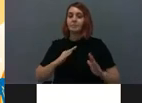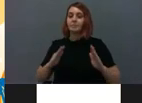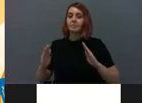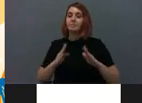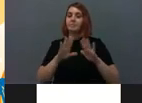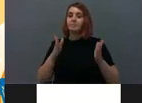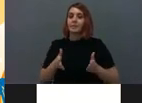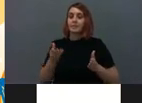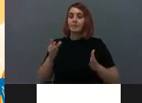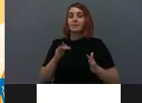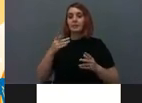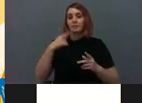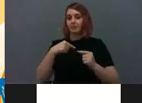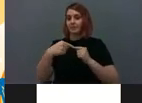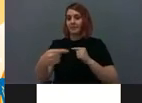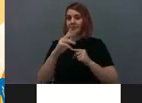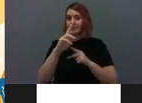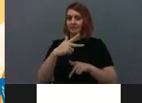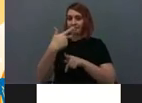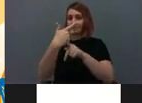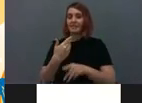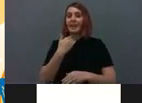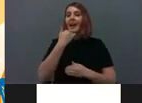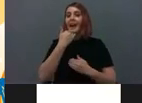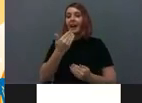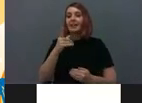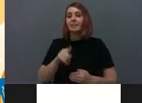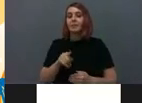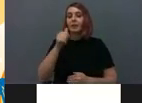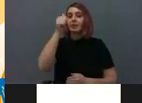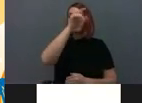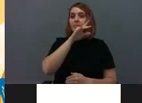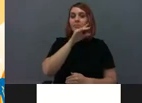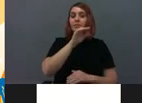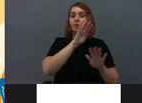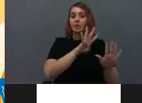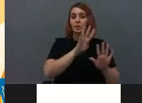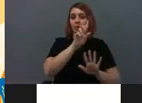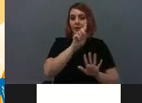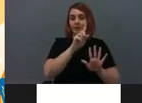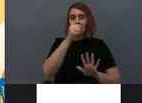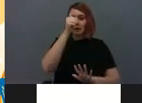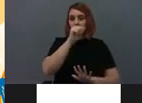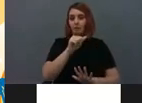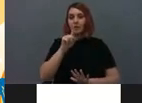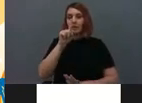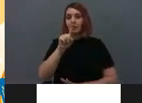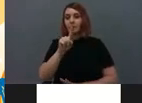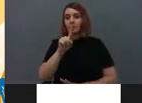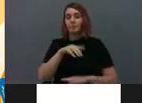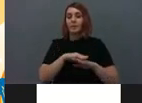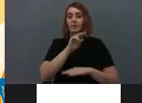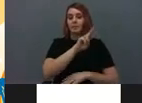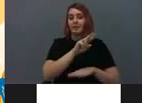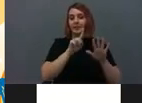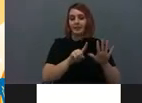y con quienes estáis al otro lado. Gracias a los 26 hombres y a las 124 mujeres inscritas que estéis interesadas en este tema